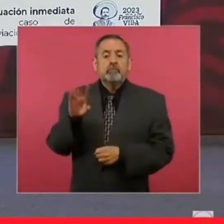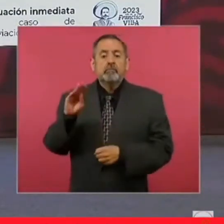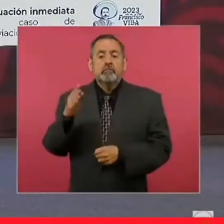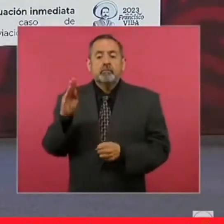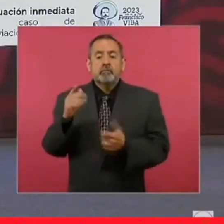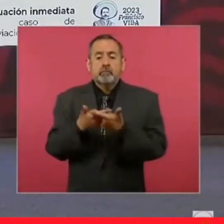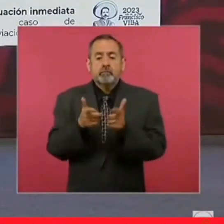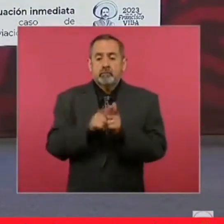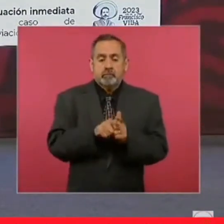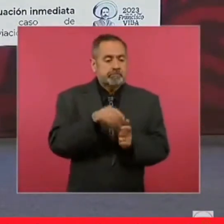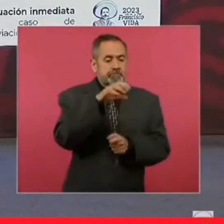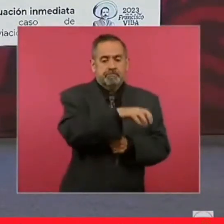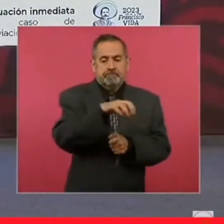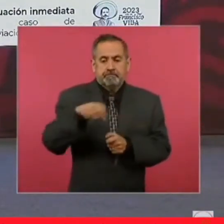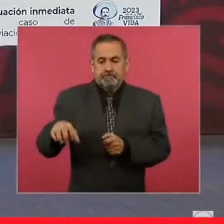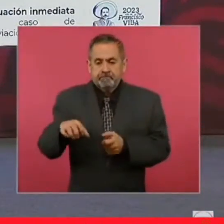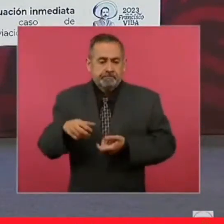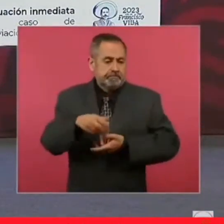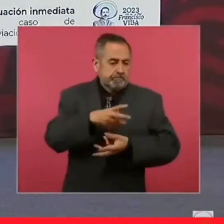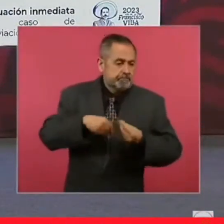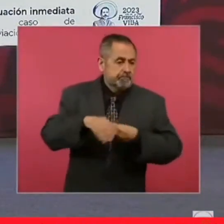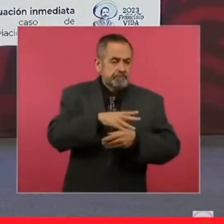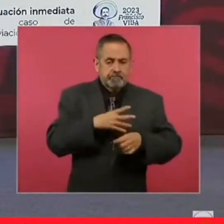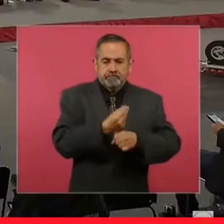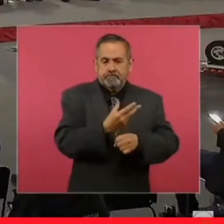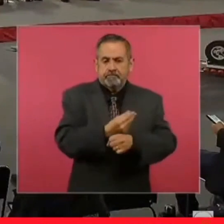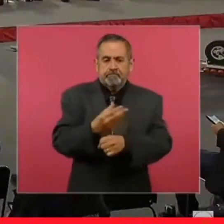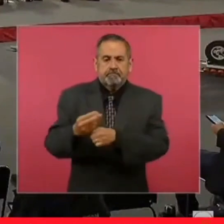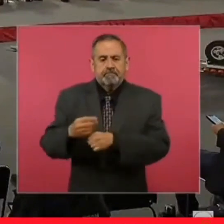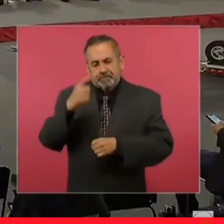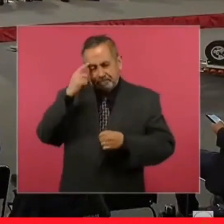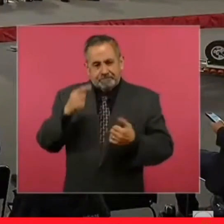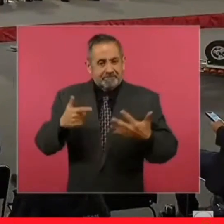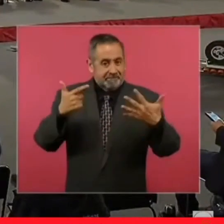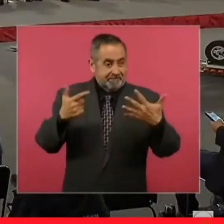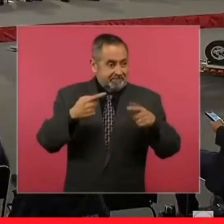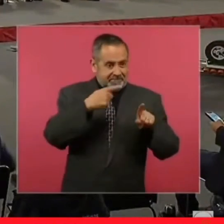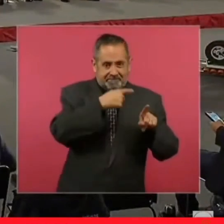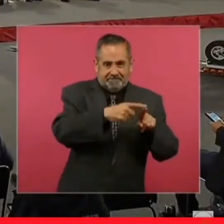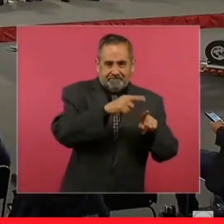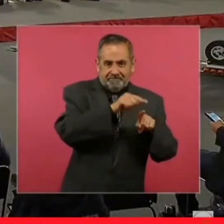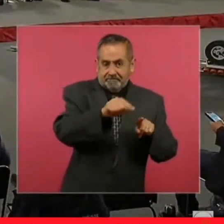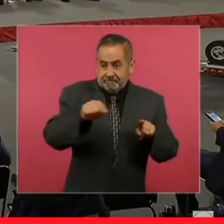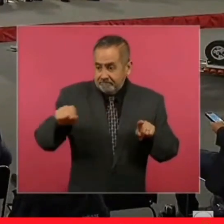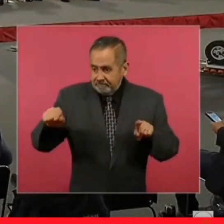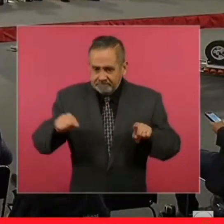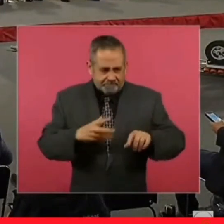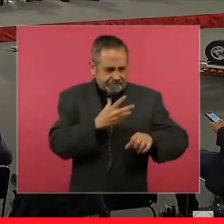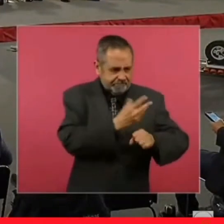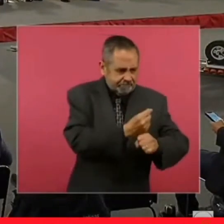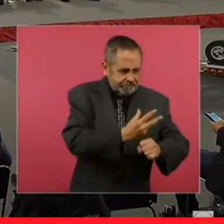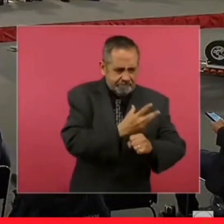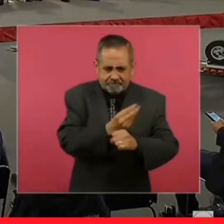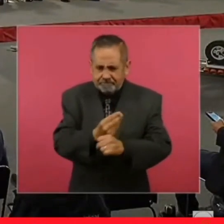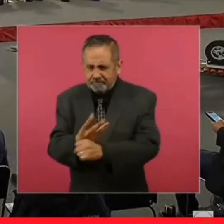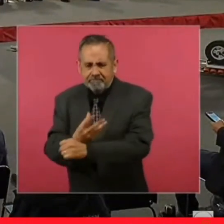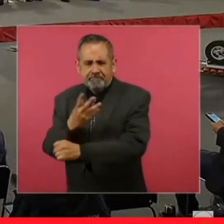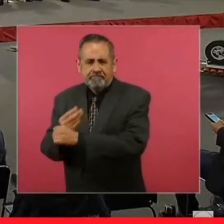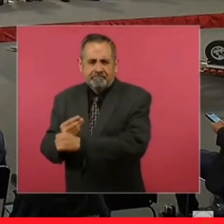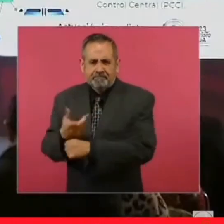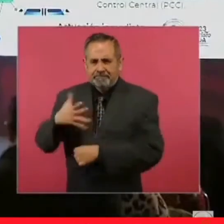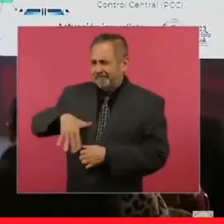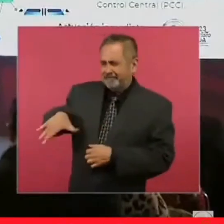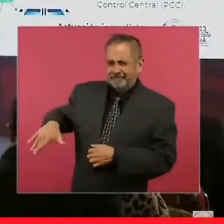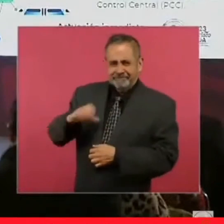trabajo para dar mantenimiento a los siete circuitos de tracción que explicó claramente el director de la Comisión Federal de